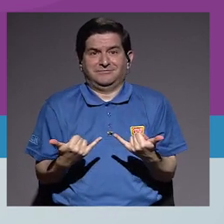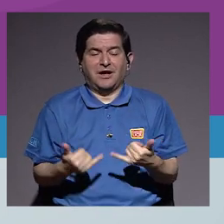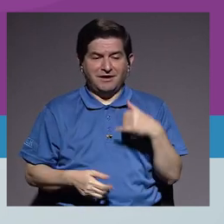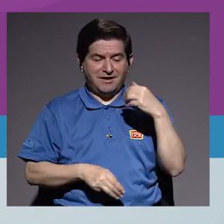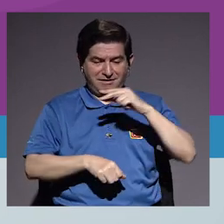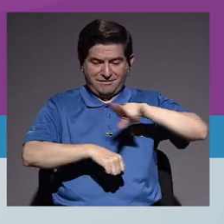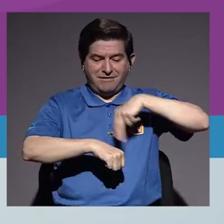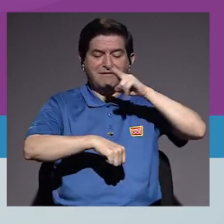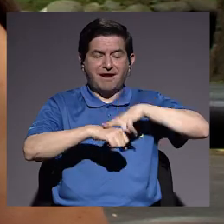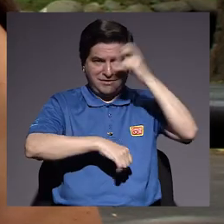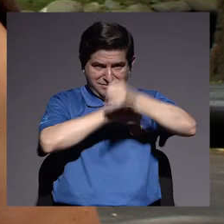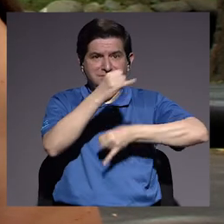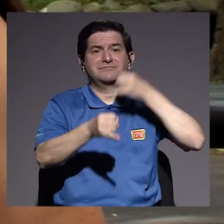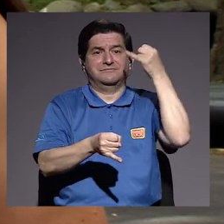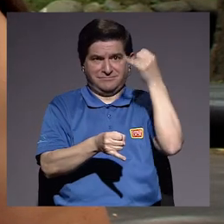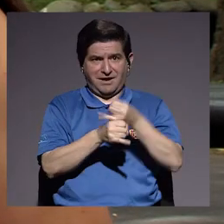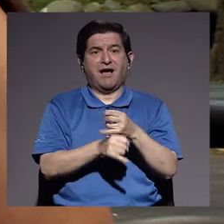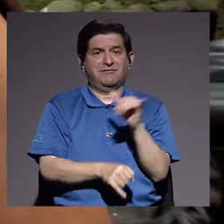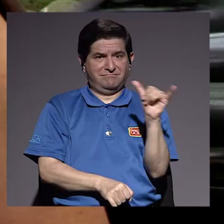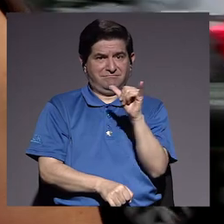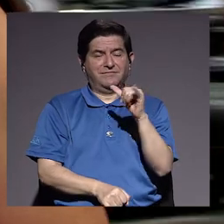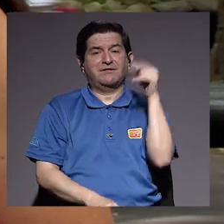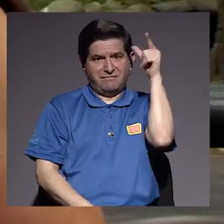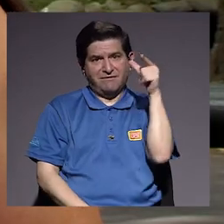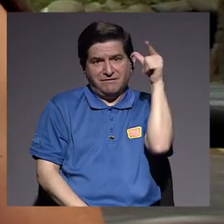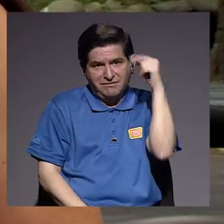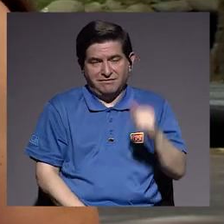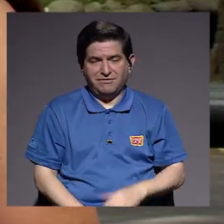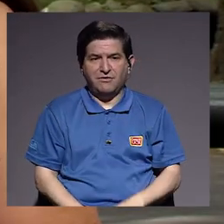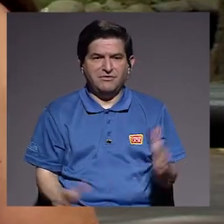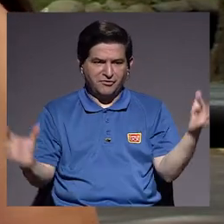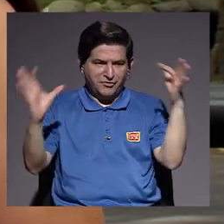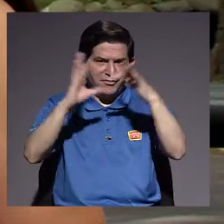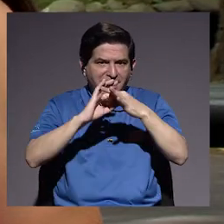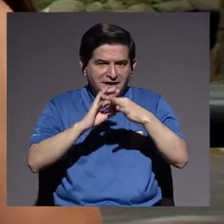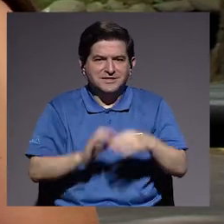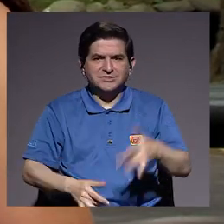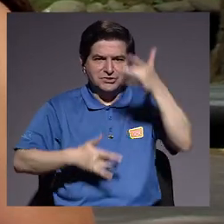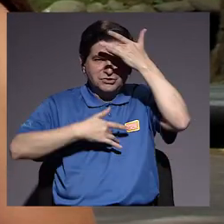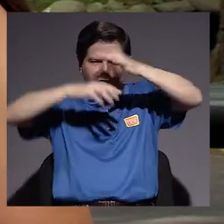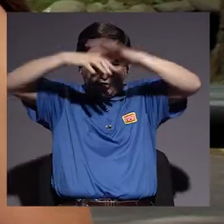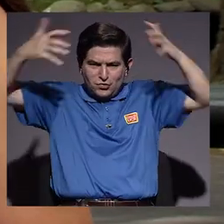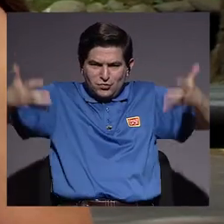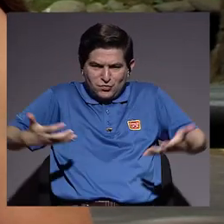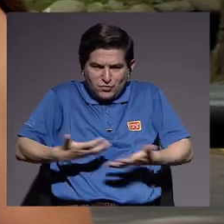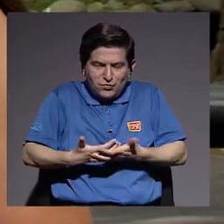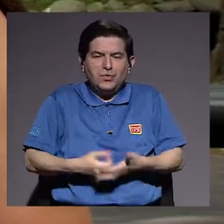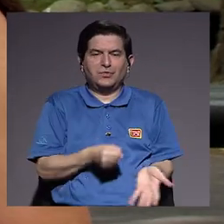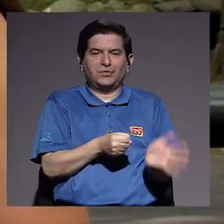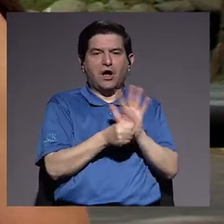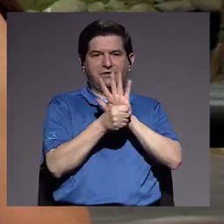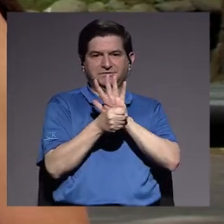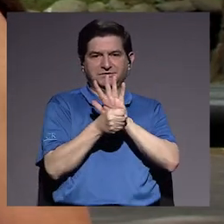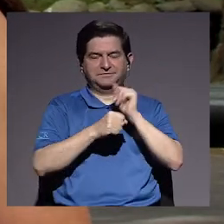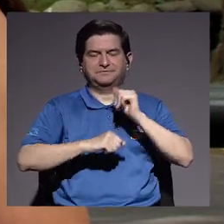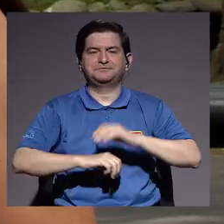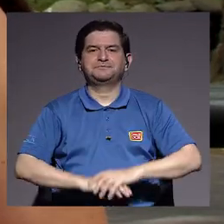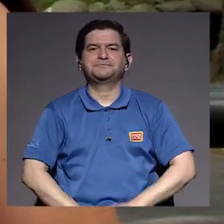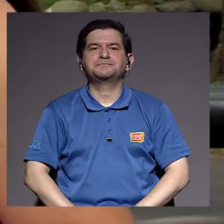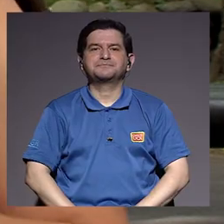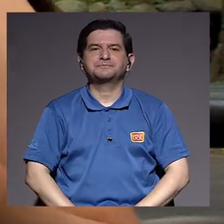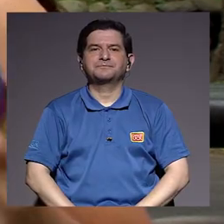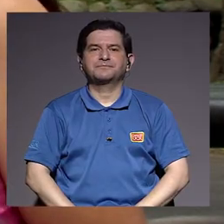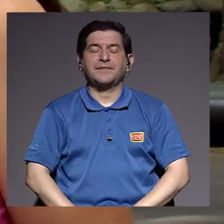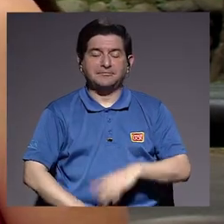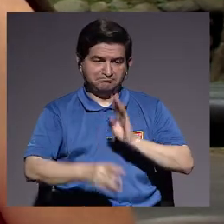e internacional también, ¿verdad? Obviamente, a propósito de la pandemia por el COVID-19. Vamos a estar